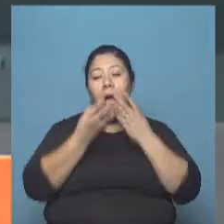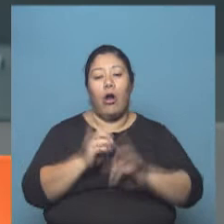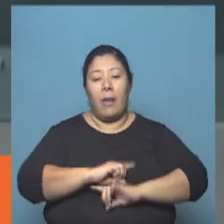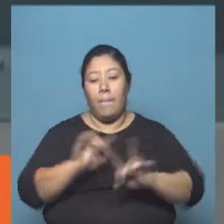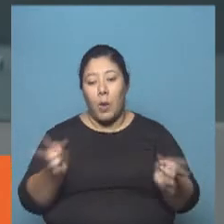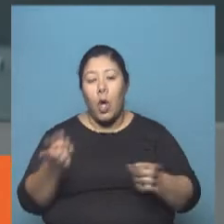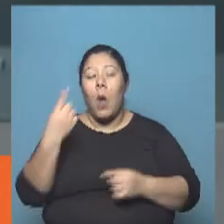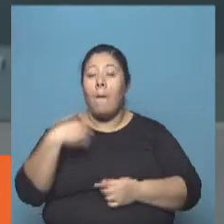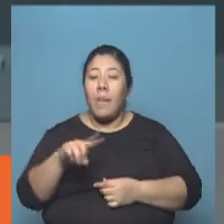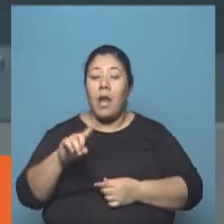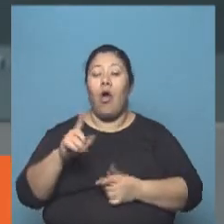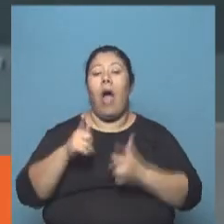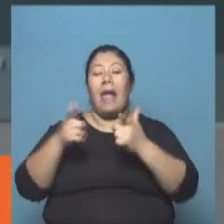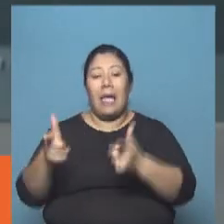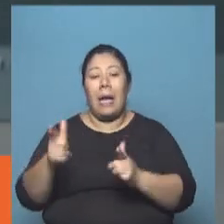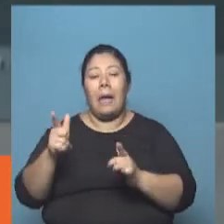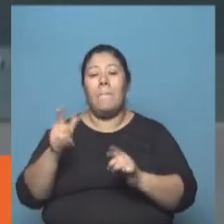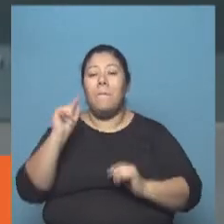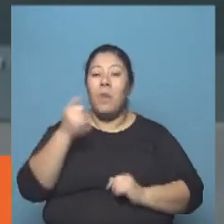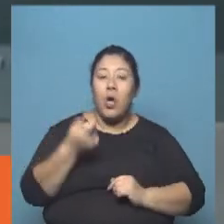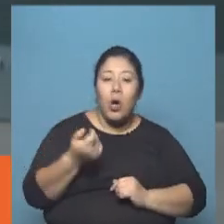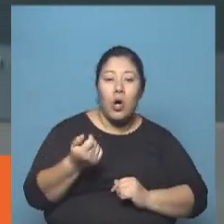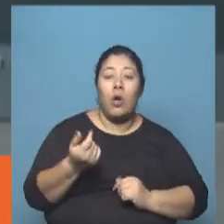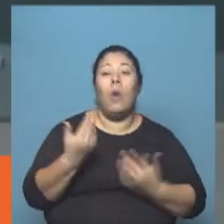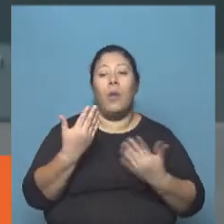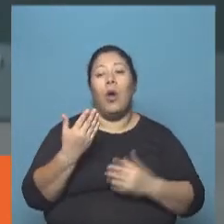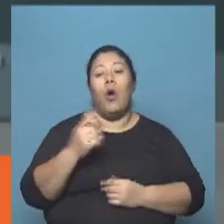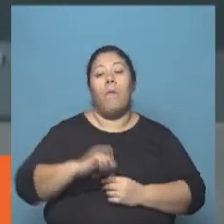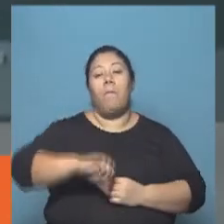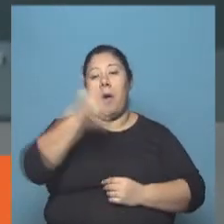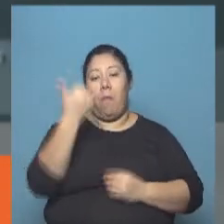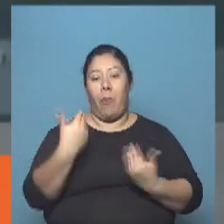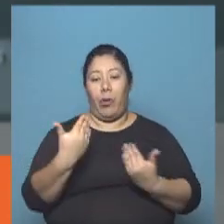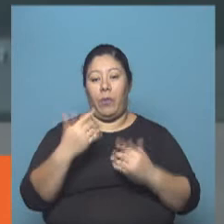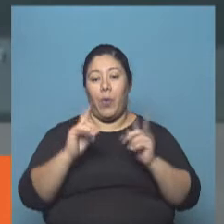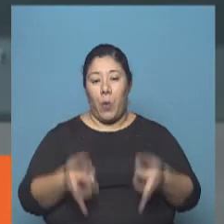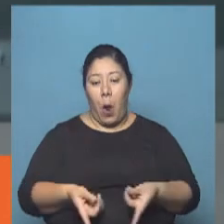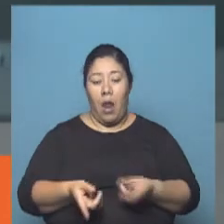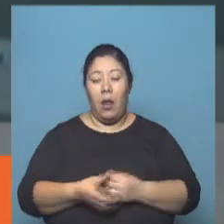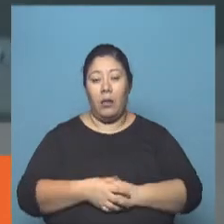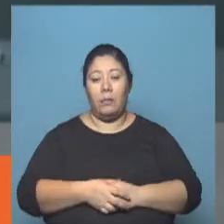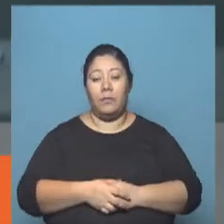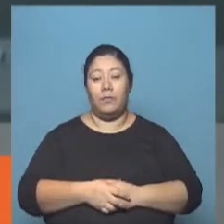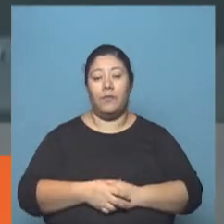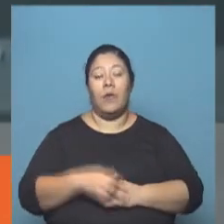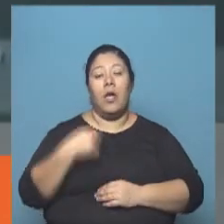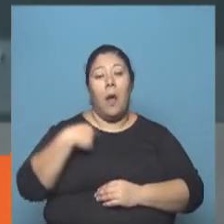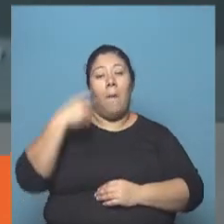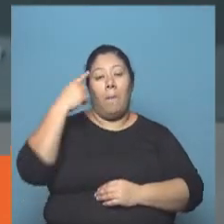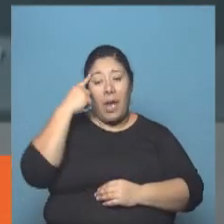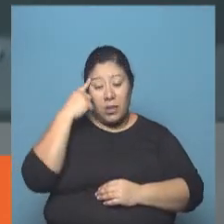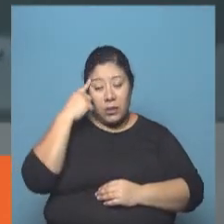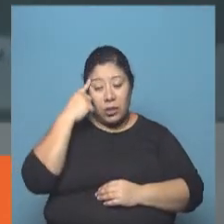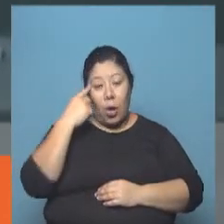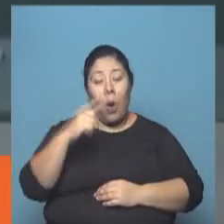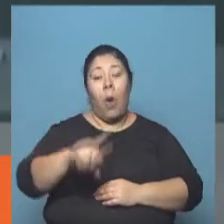la que en definitiva nos permitió ganar el partido. Yo no creo que el partido de mañana pase